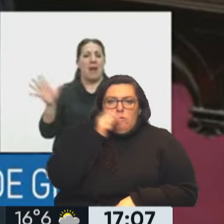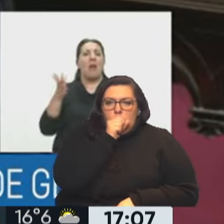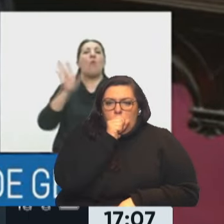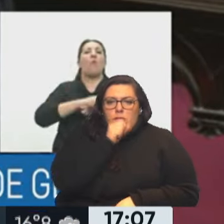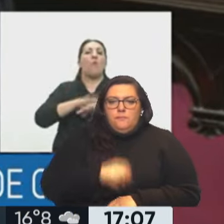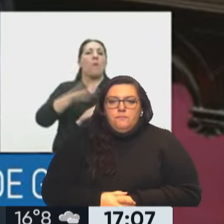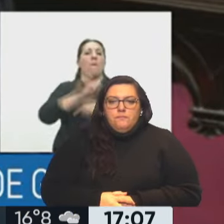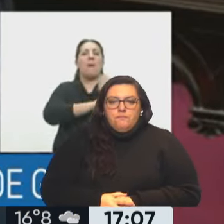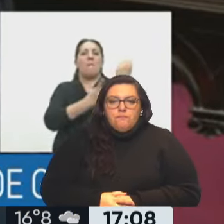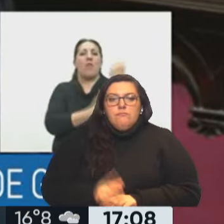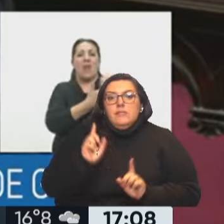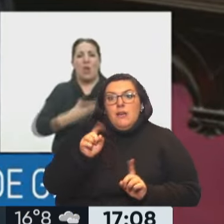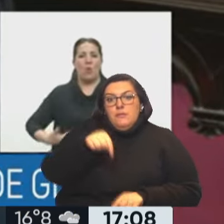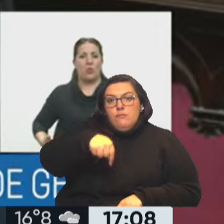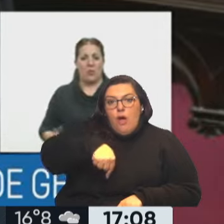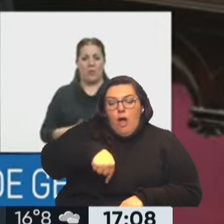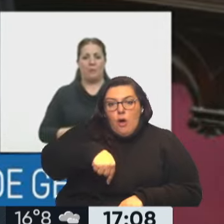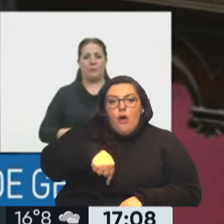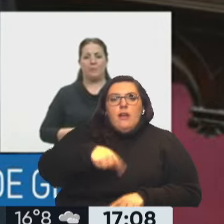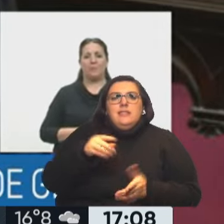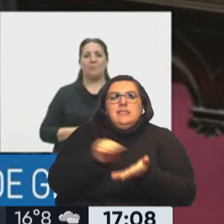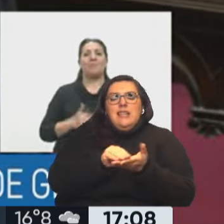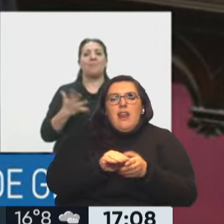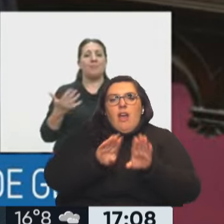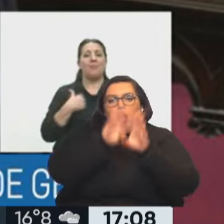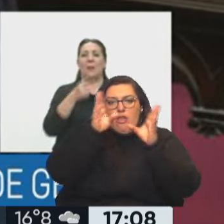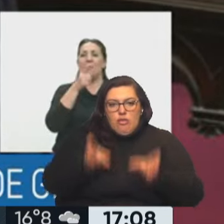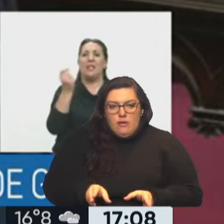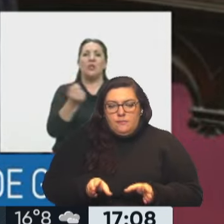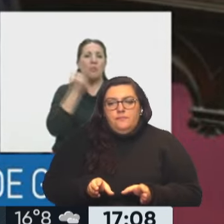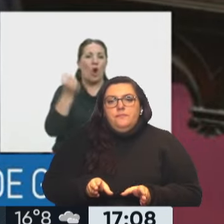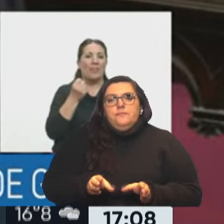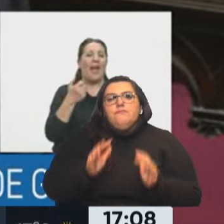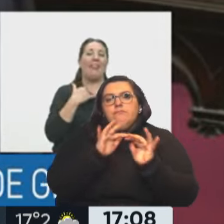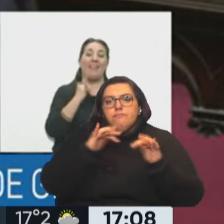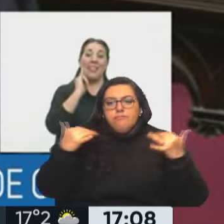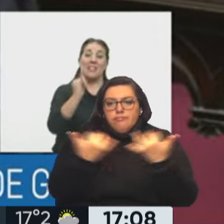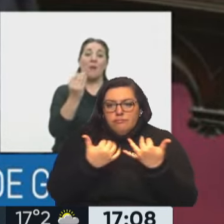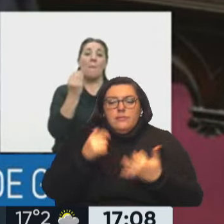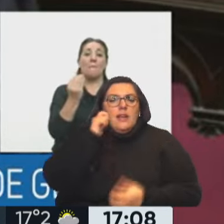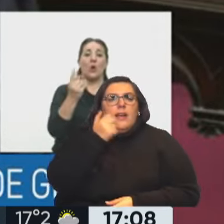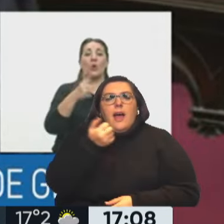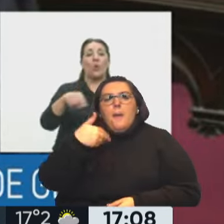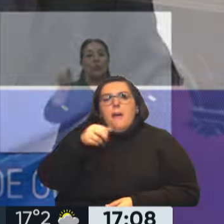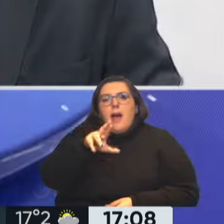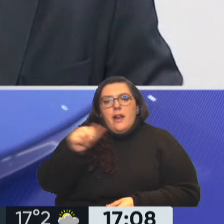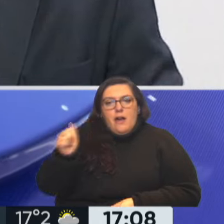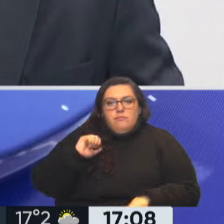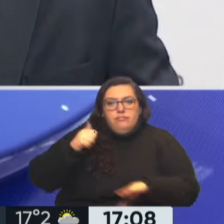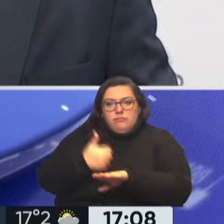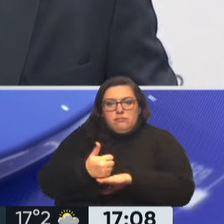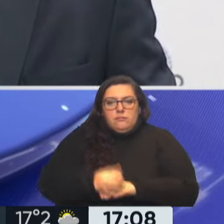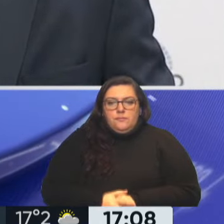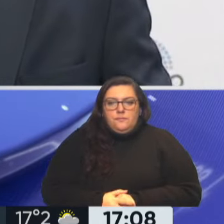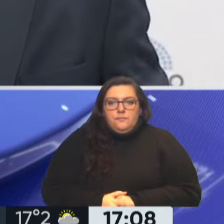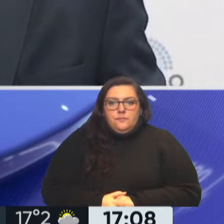que está sucediendo ahora en el Senado Nacional. Trabaja en la Cámara Alta Gabriel Gamarra. De